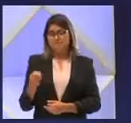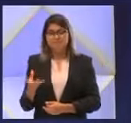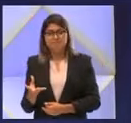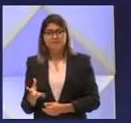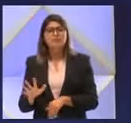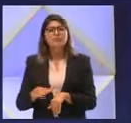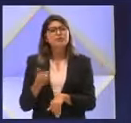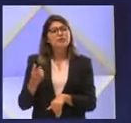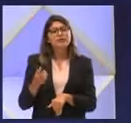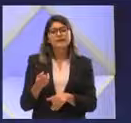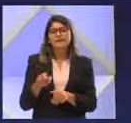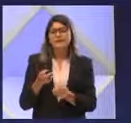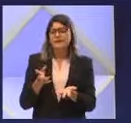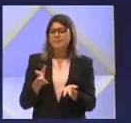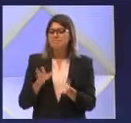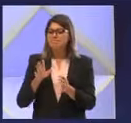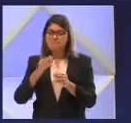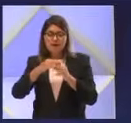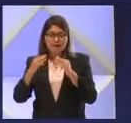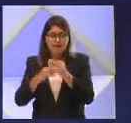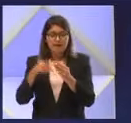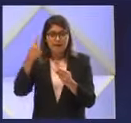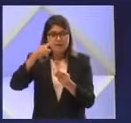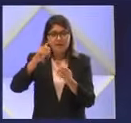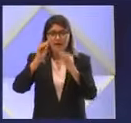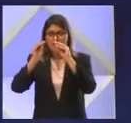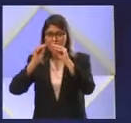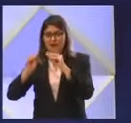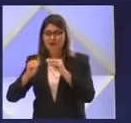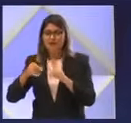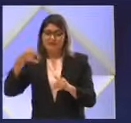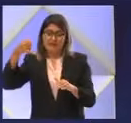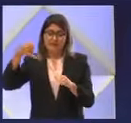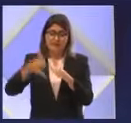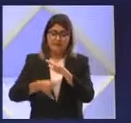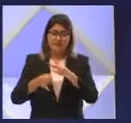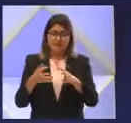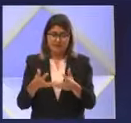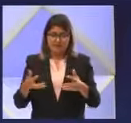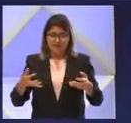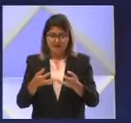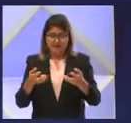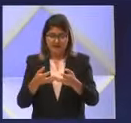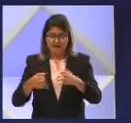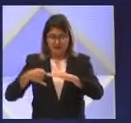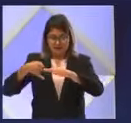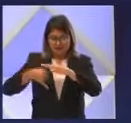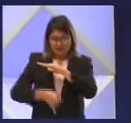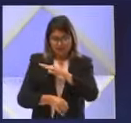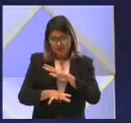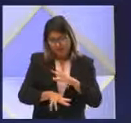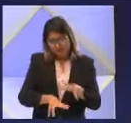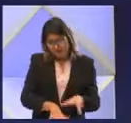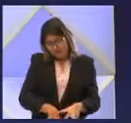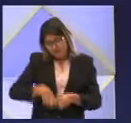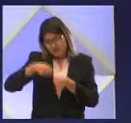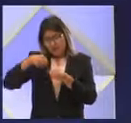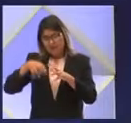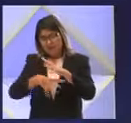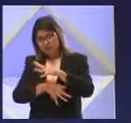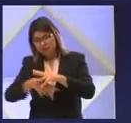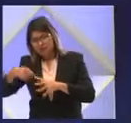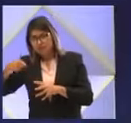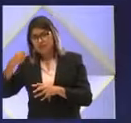capítulos yo aprendí en la facultad de ingeniería hay que poner el índice el responden a los